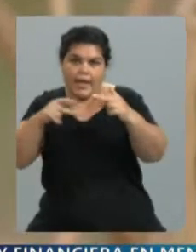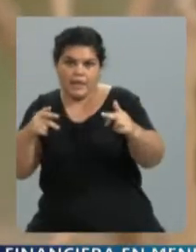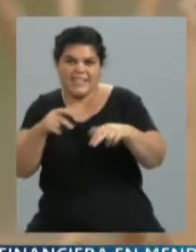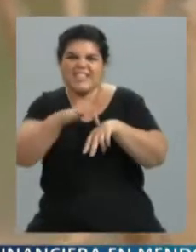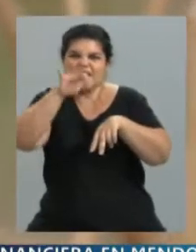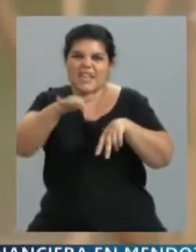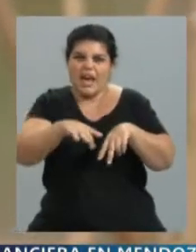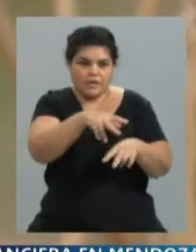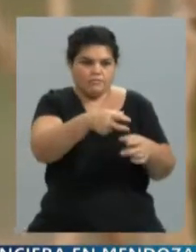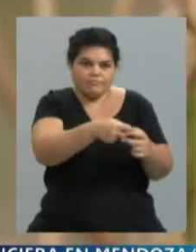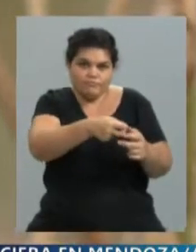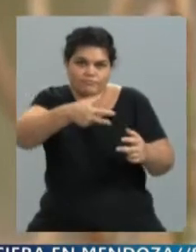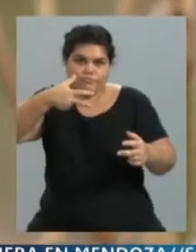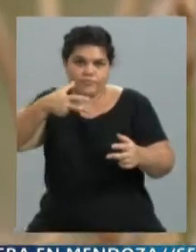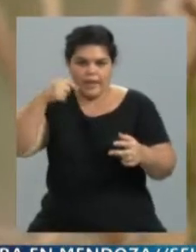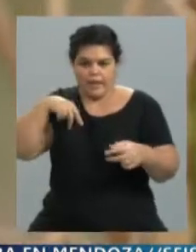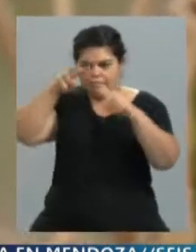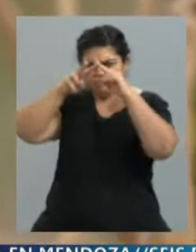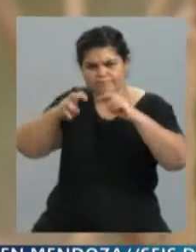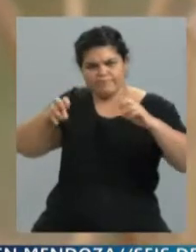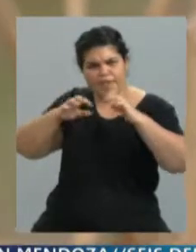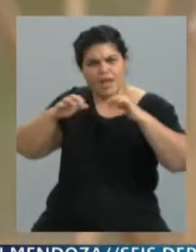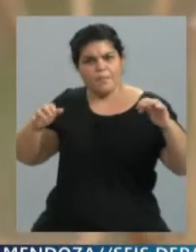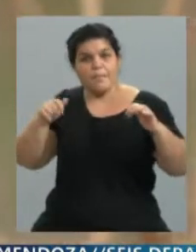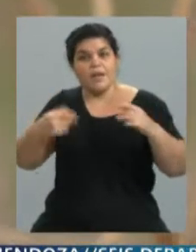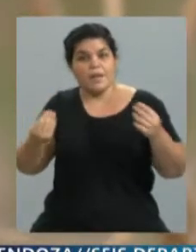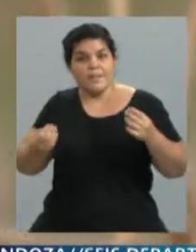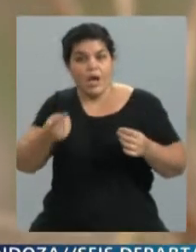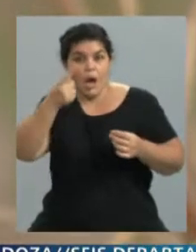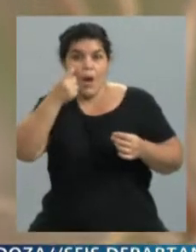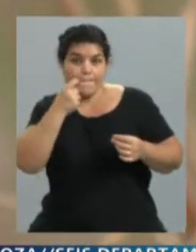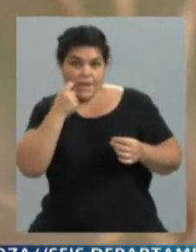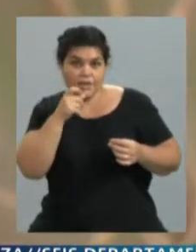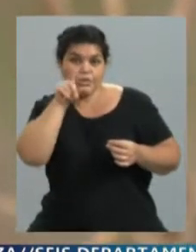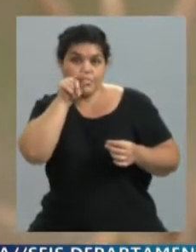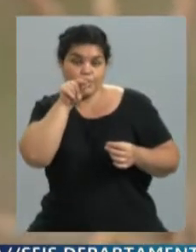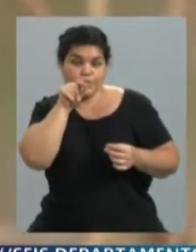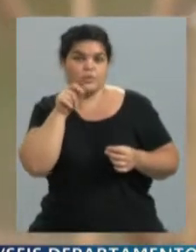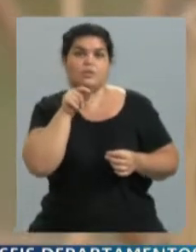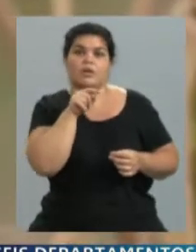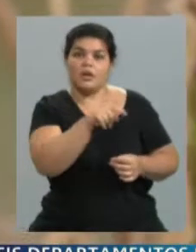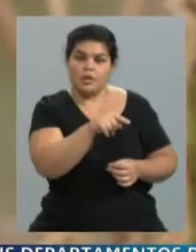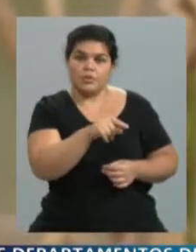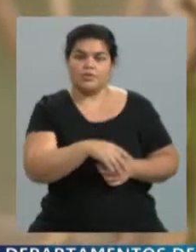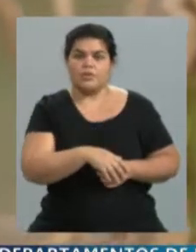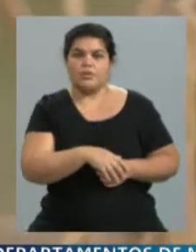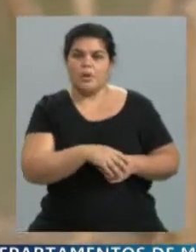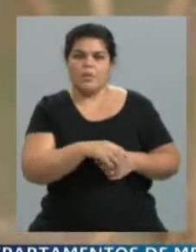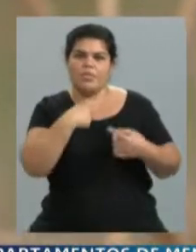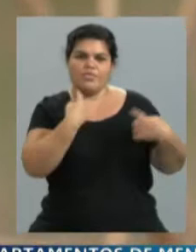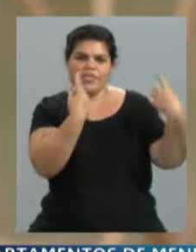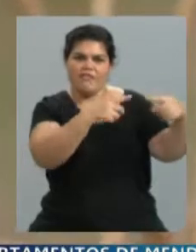sangre, pudieron identificar que los machos, a pesar de ser distintos, digamos, morfológicamente, siempre elegían